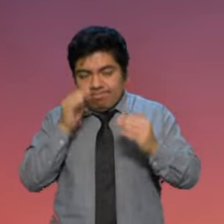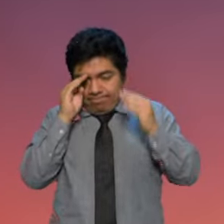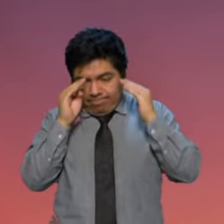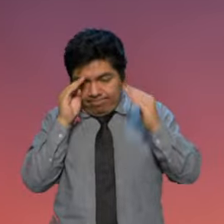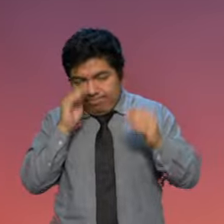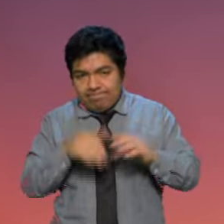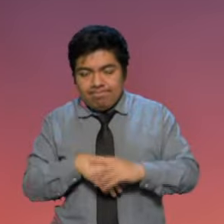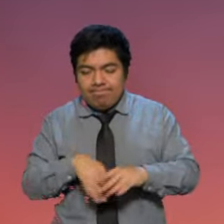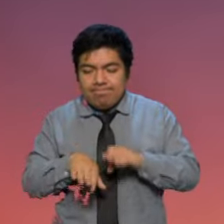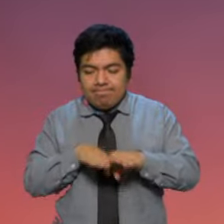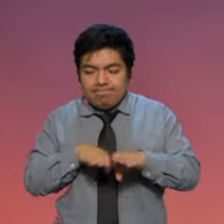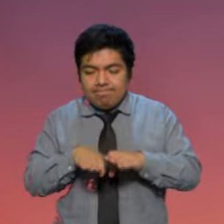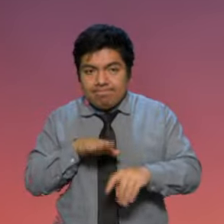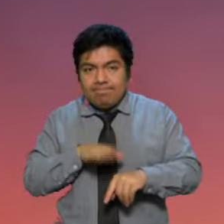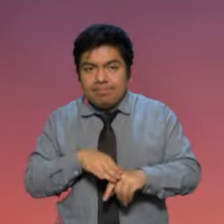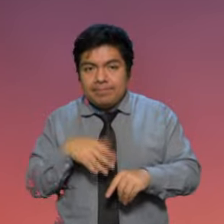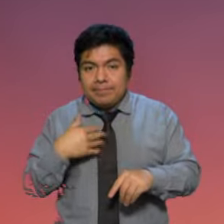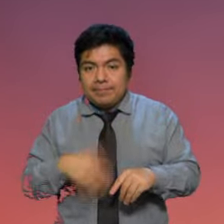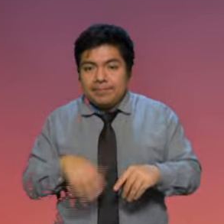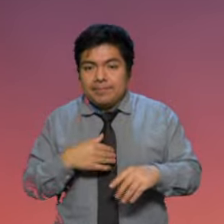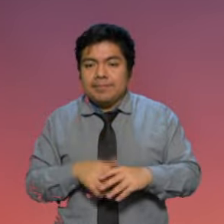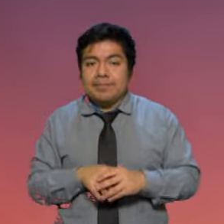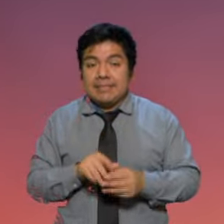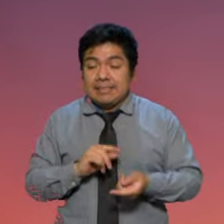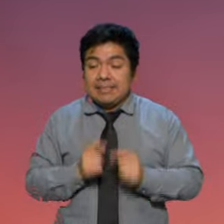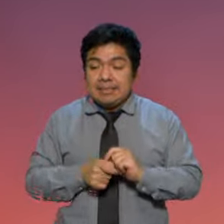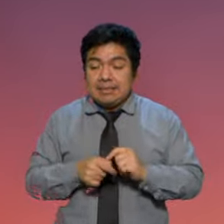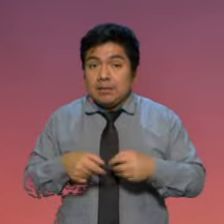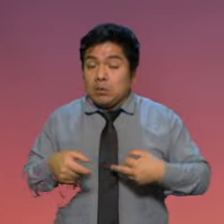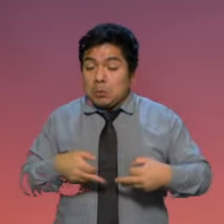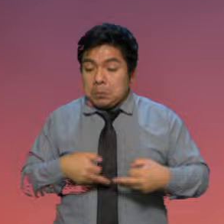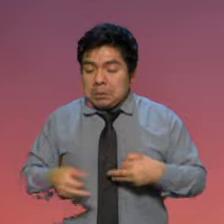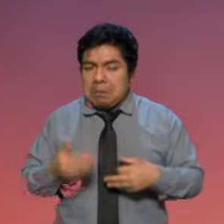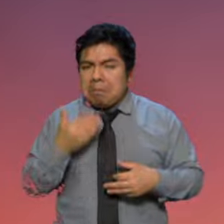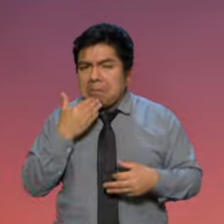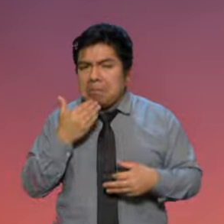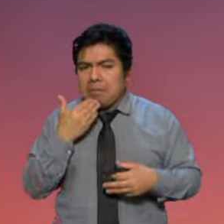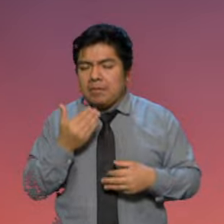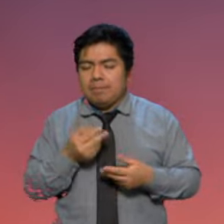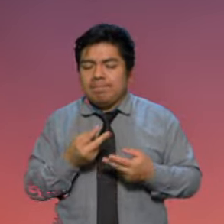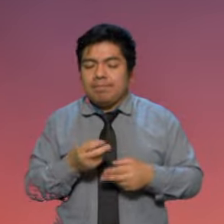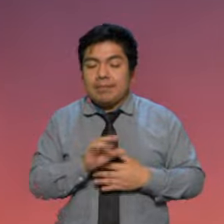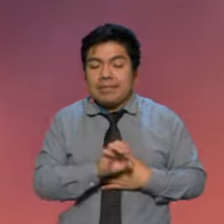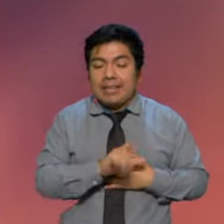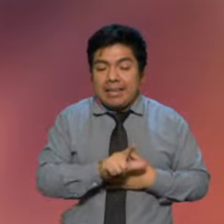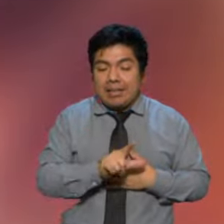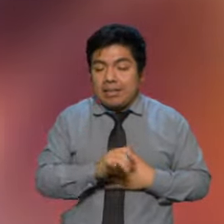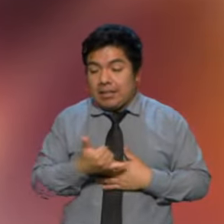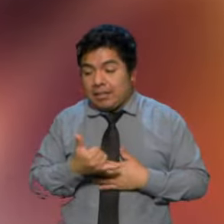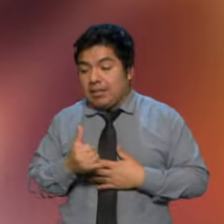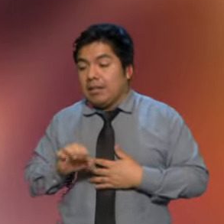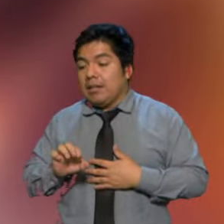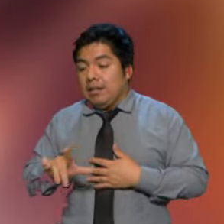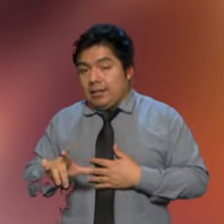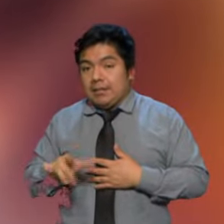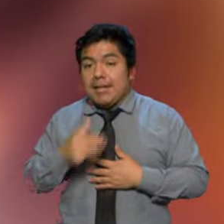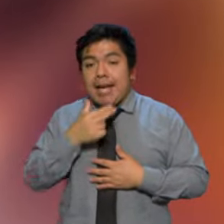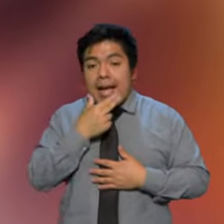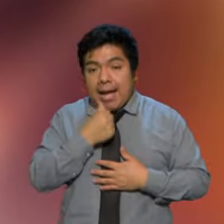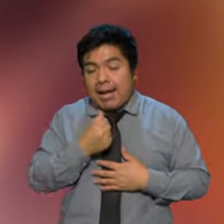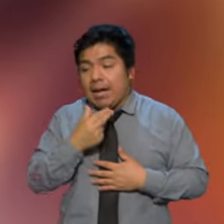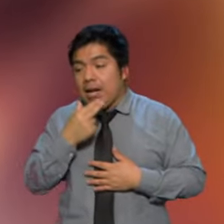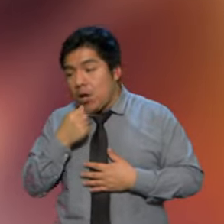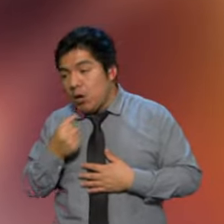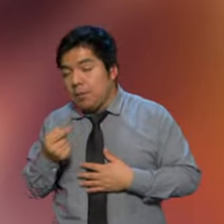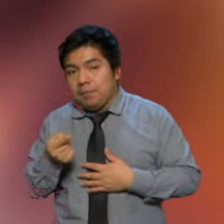fin. Se pusieron a chambear. Más muy premiada la obra. Sí, afortunadamente nos ha ido muy bien. Y crearon la versión él y él. Ah. Donde es, digamos... Y hacía